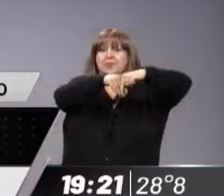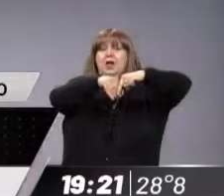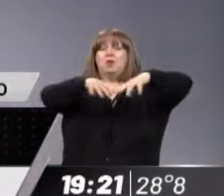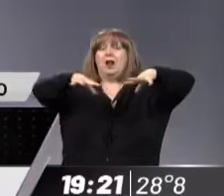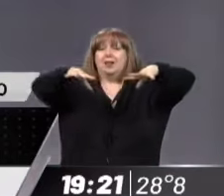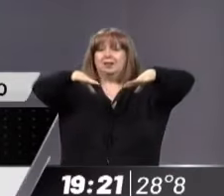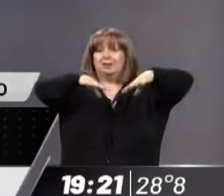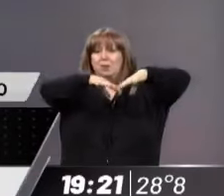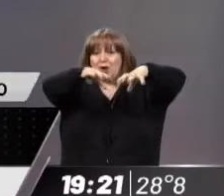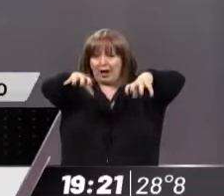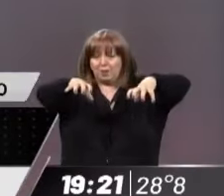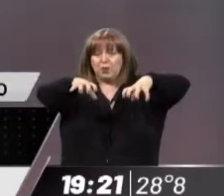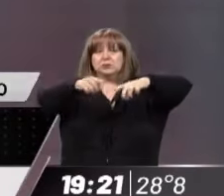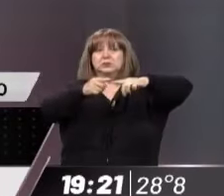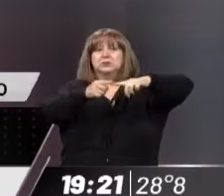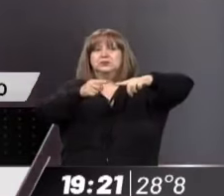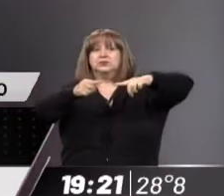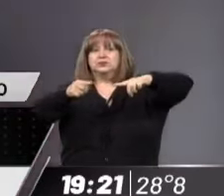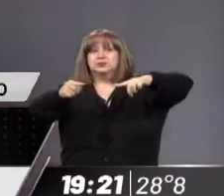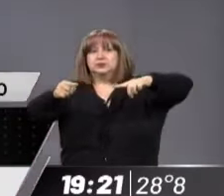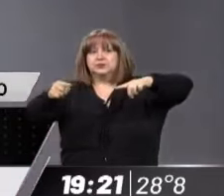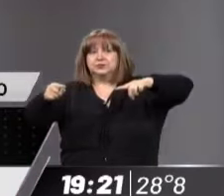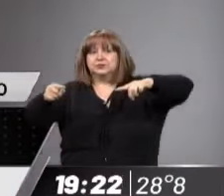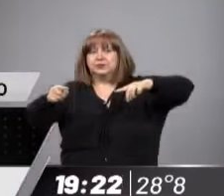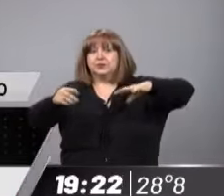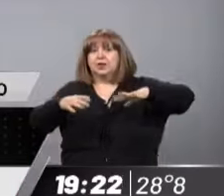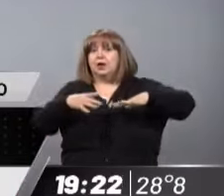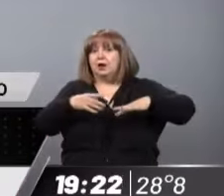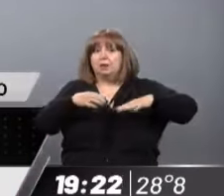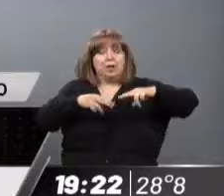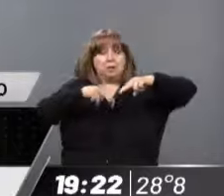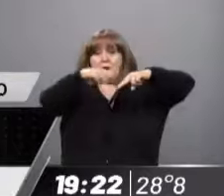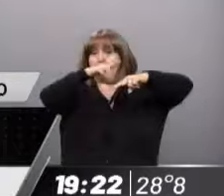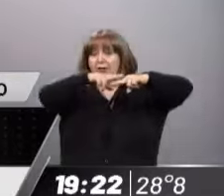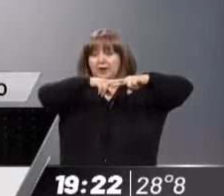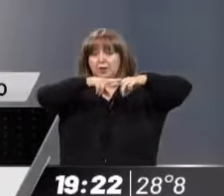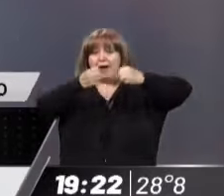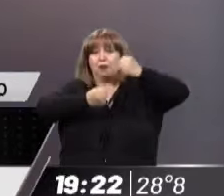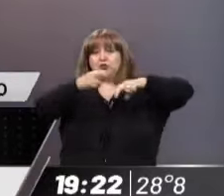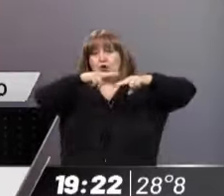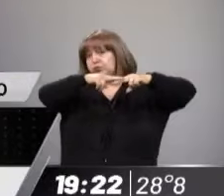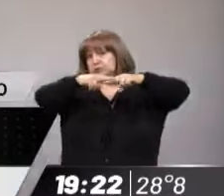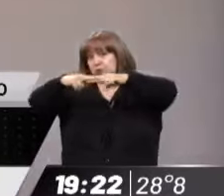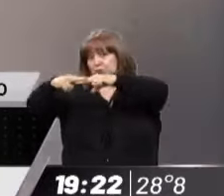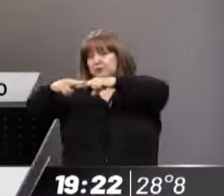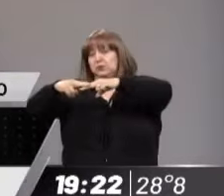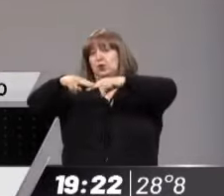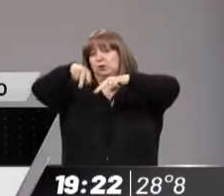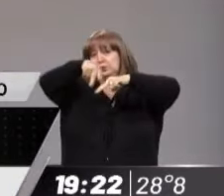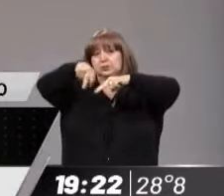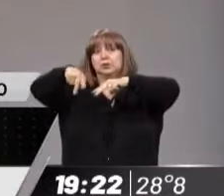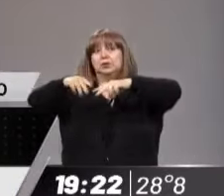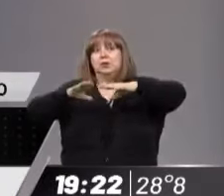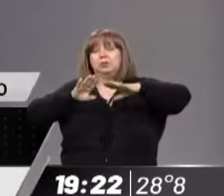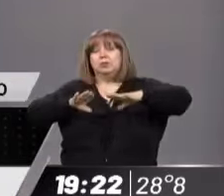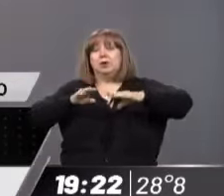del capot durante varios metros circulando este vehículo con los policías colgados y hasta que detuvo su